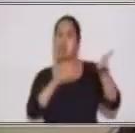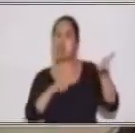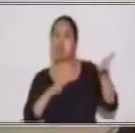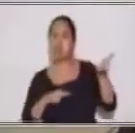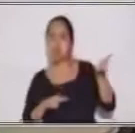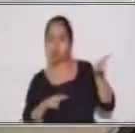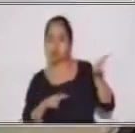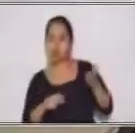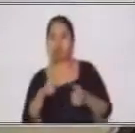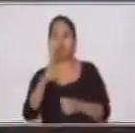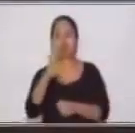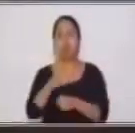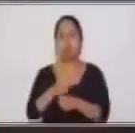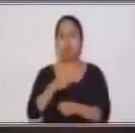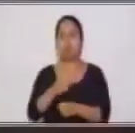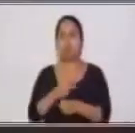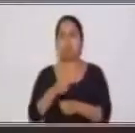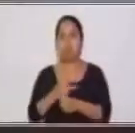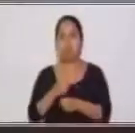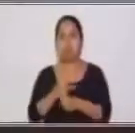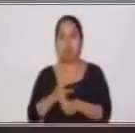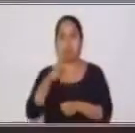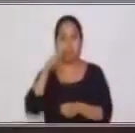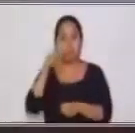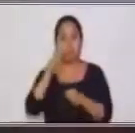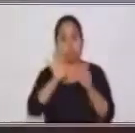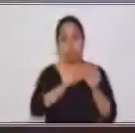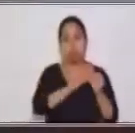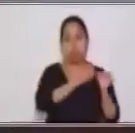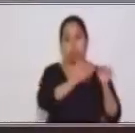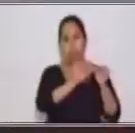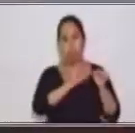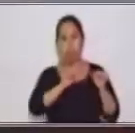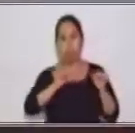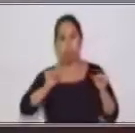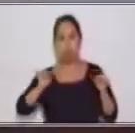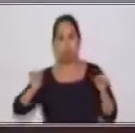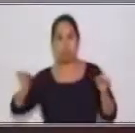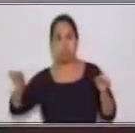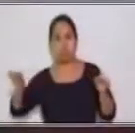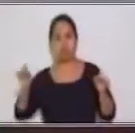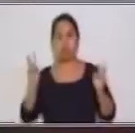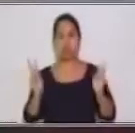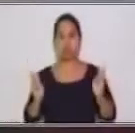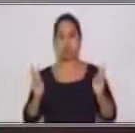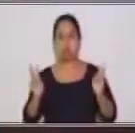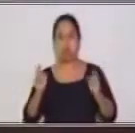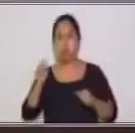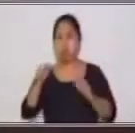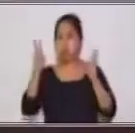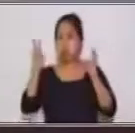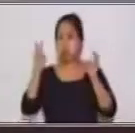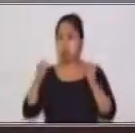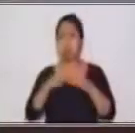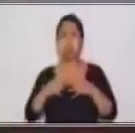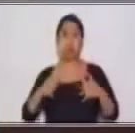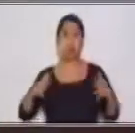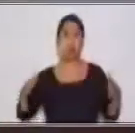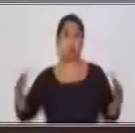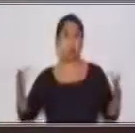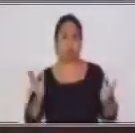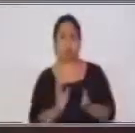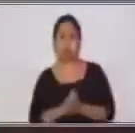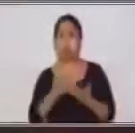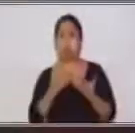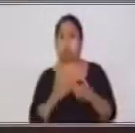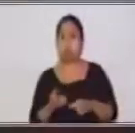a identificar una línea del tiempo. Este tema es muy extenso si hablamos de literatura en Guatemala. Entonces, de primero vamos